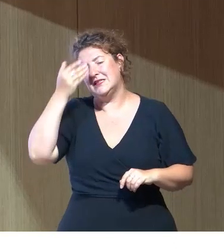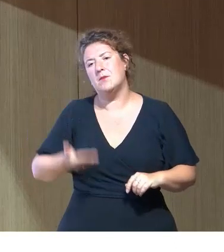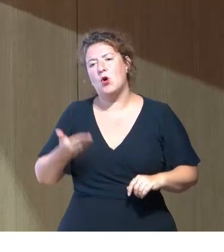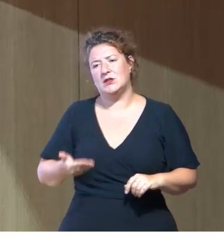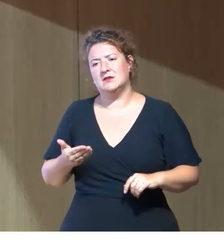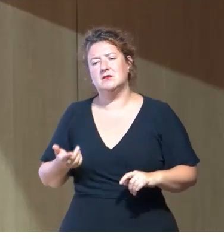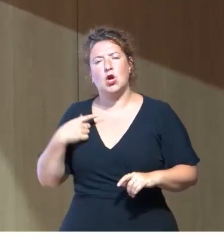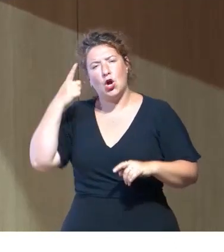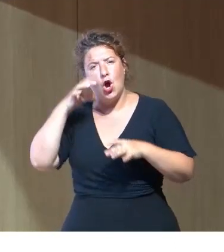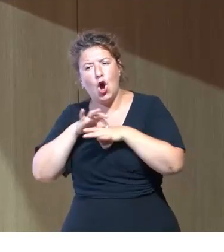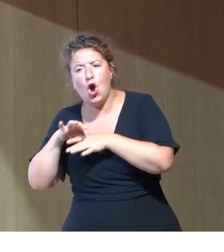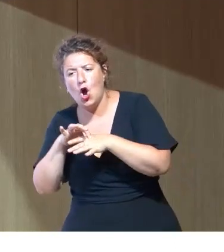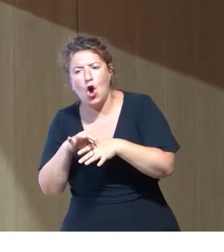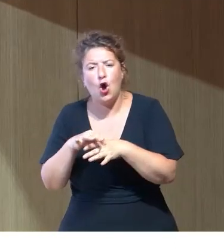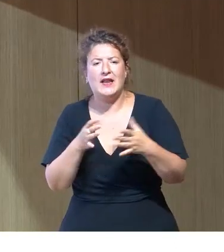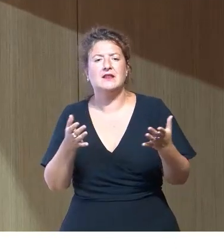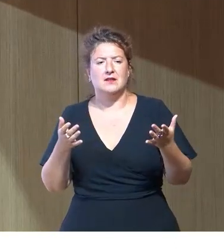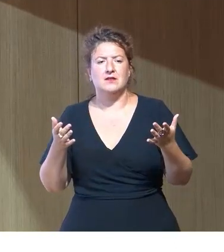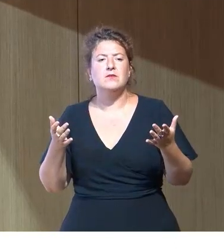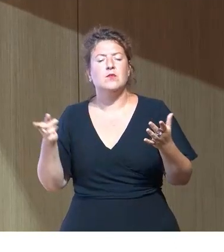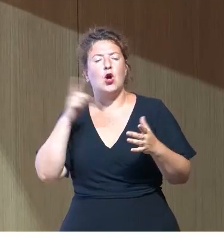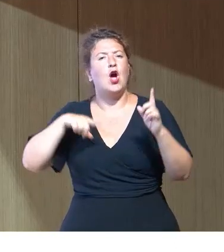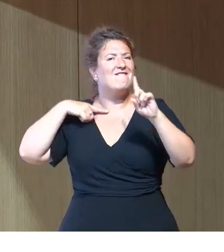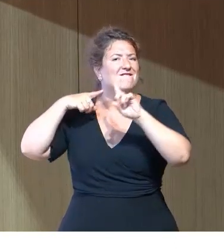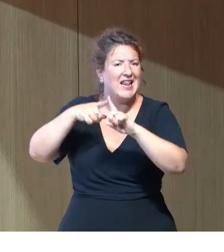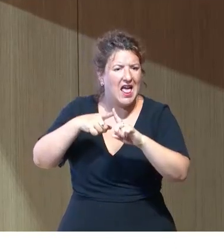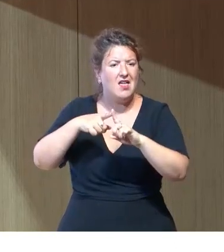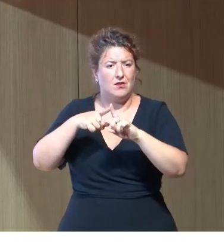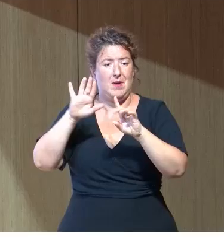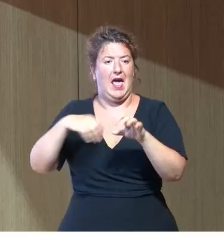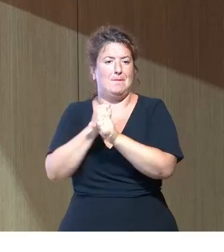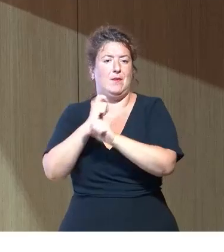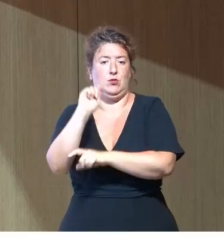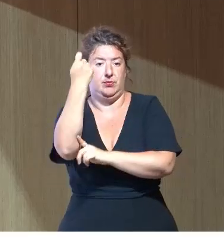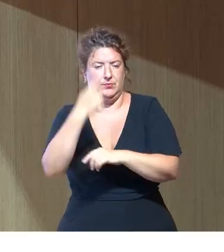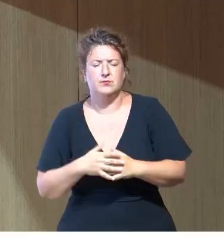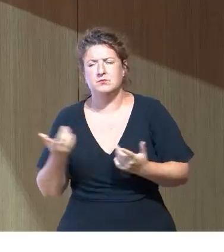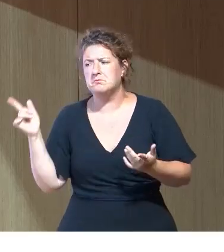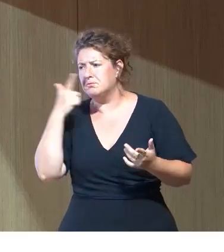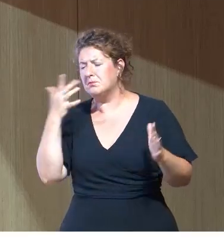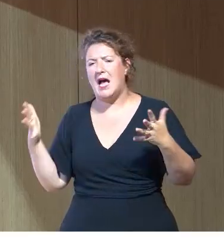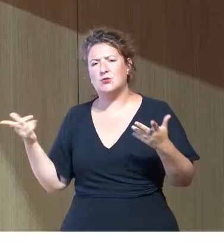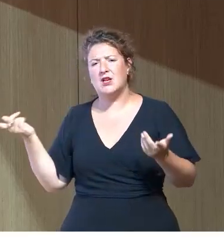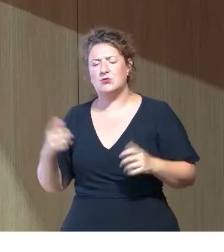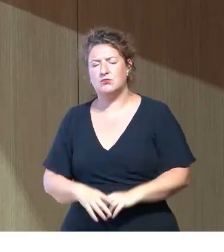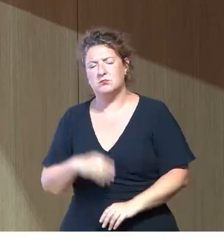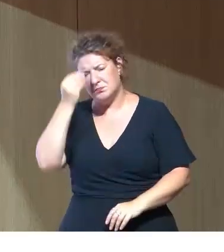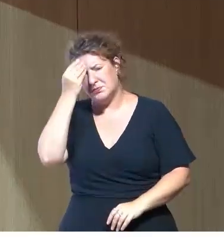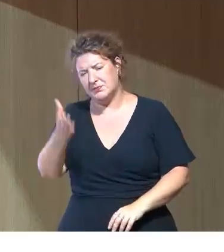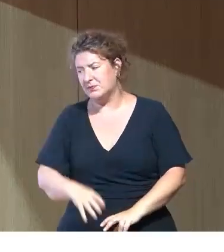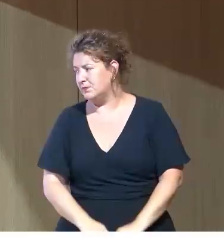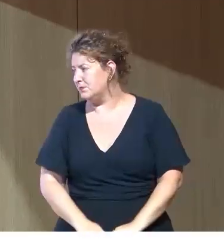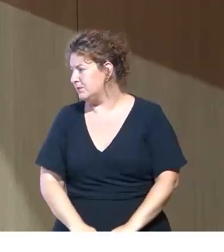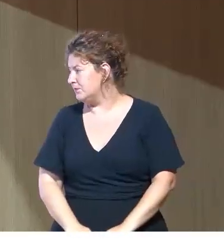saber y orientarnos para que todo lo que se haga tenga una finalidad que es que tengan un empleo no por dónde crees que van a ir los tiros de los del futuro